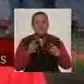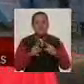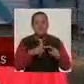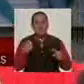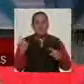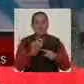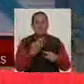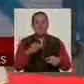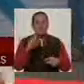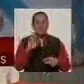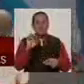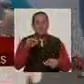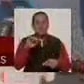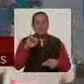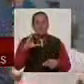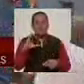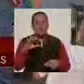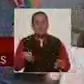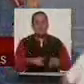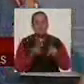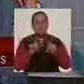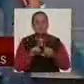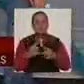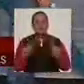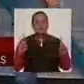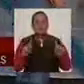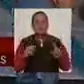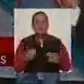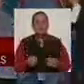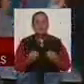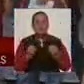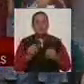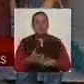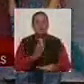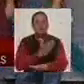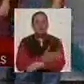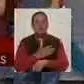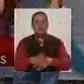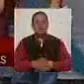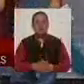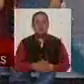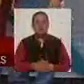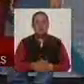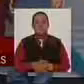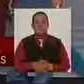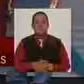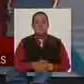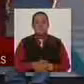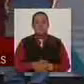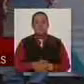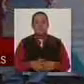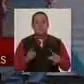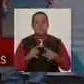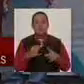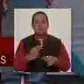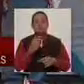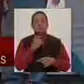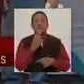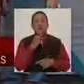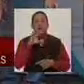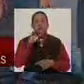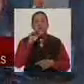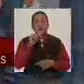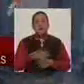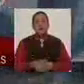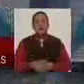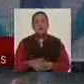RENIEC era completamente diferente a cómo es la pronunciación de